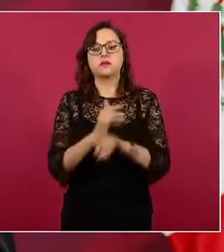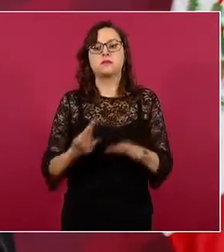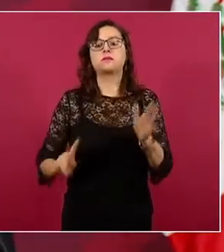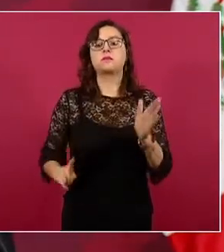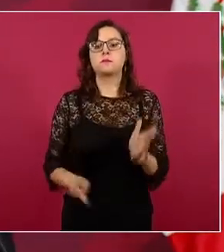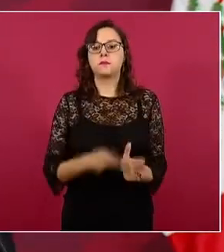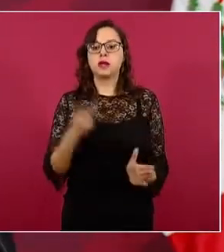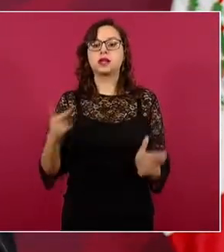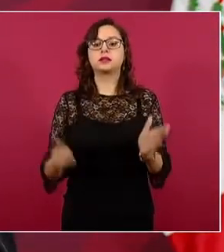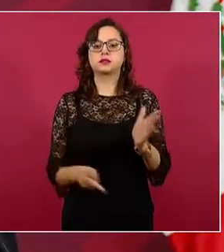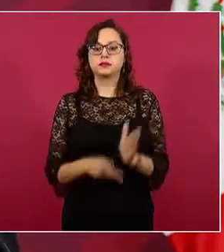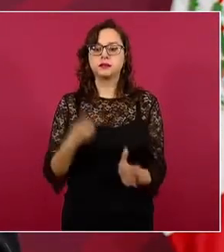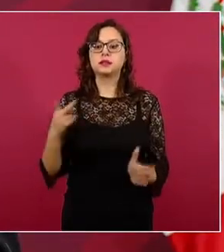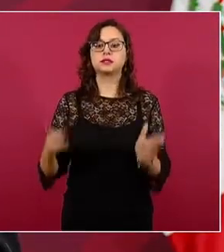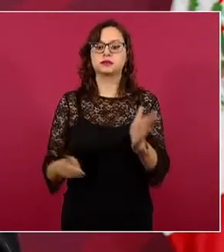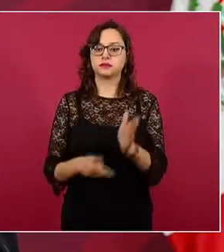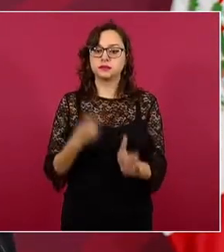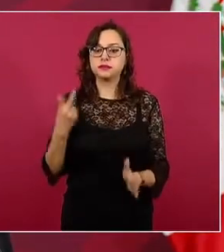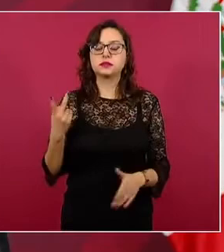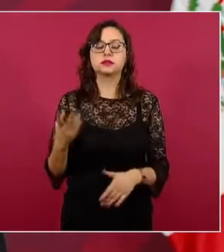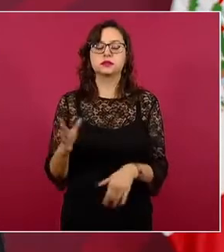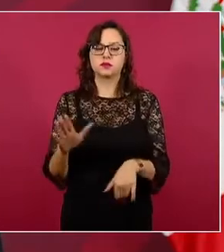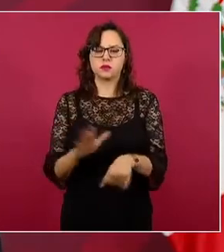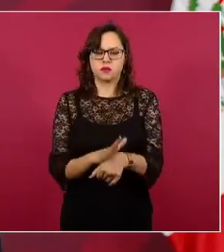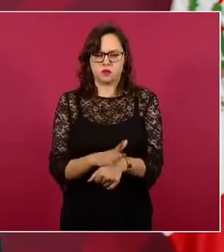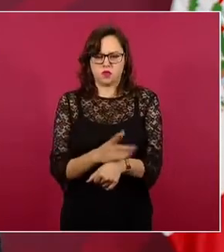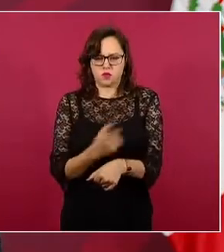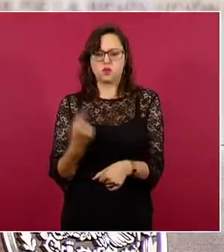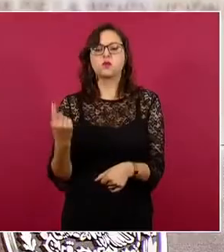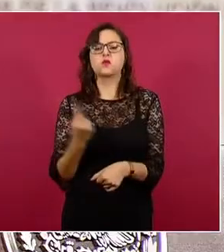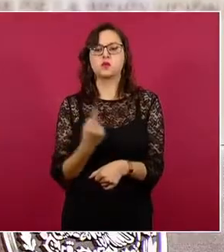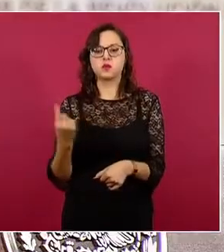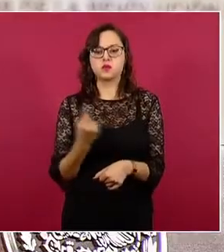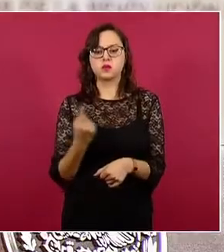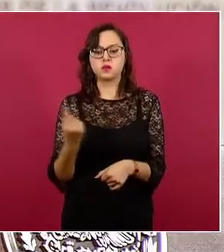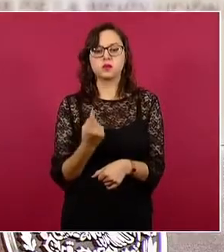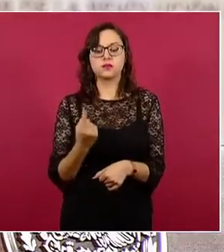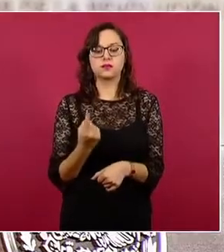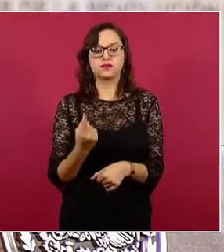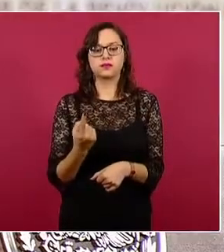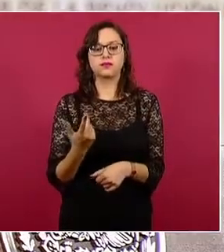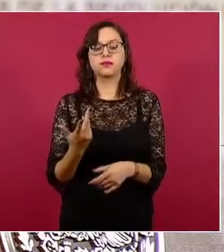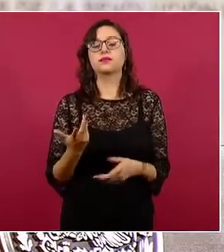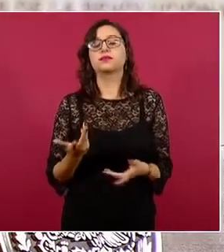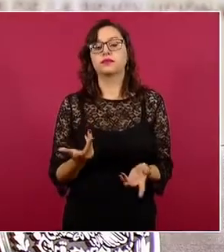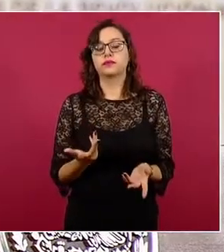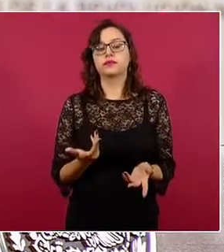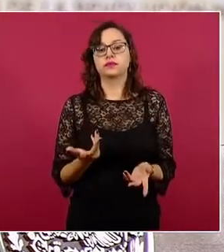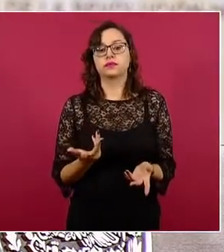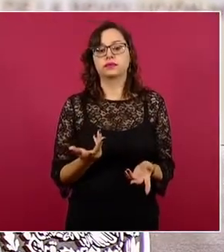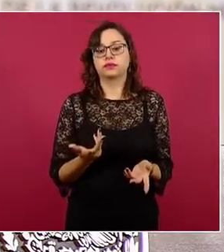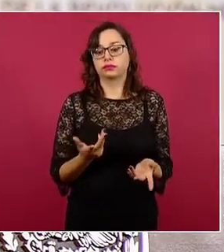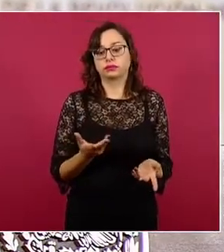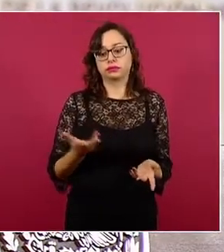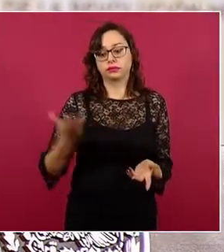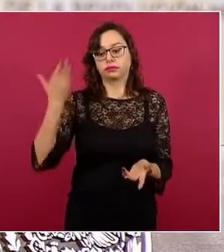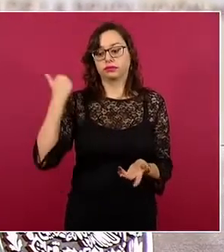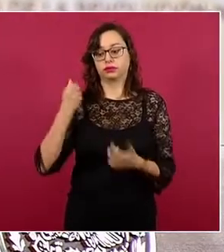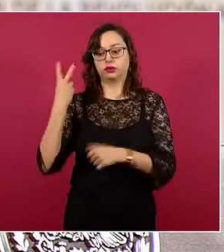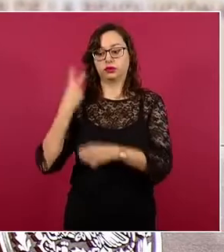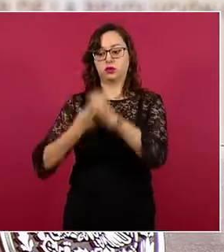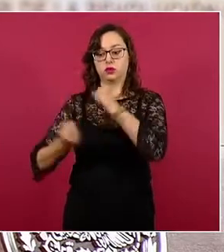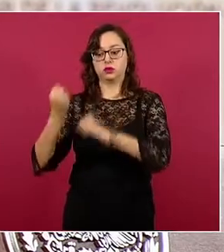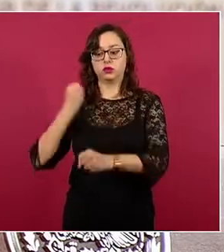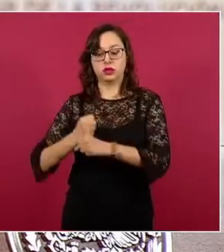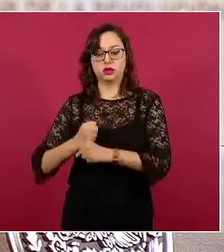vamos a poner en práctica, como lo hicimos con la pandemia, un